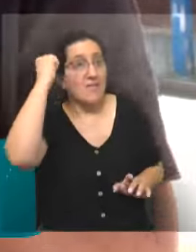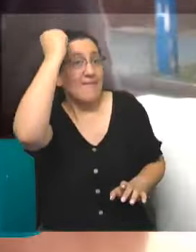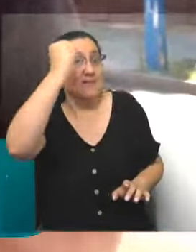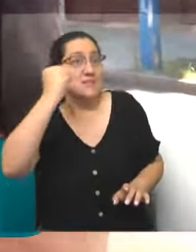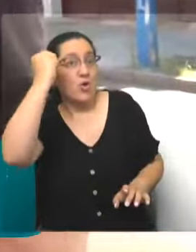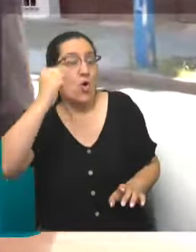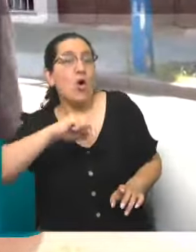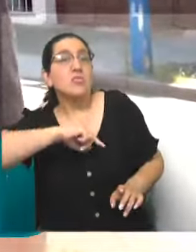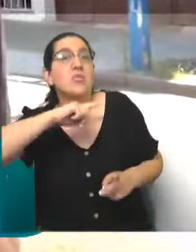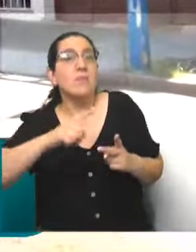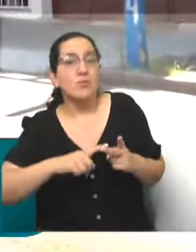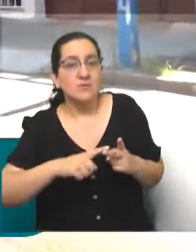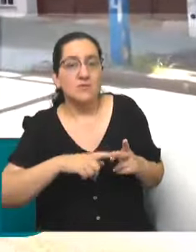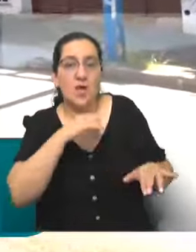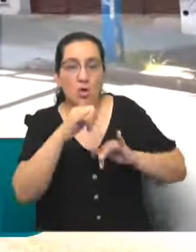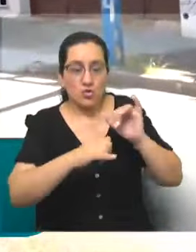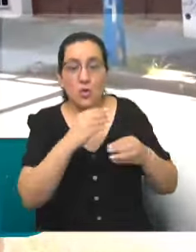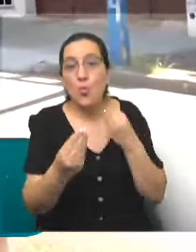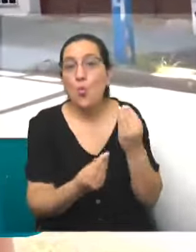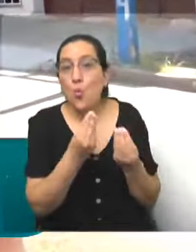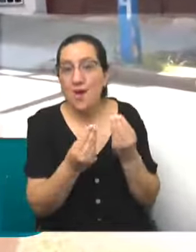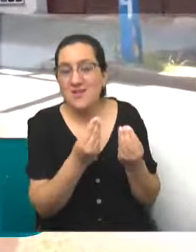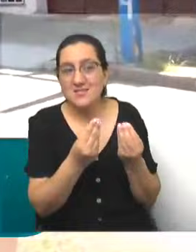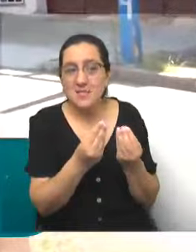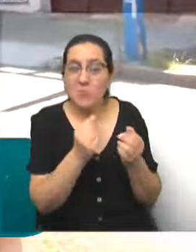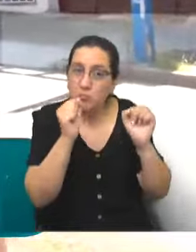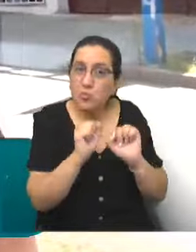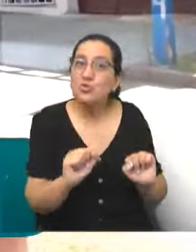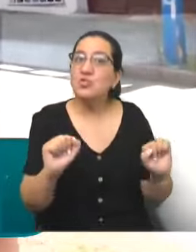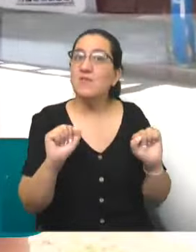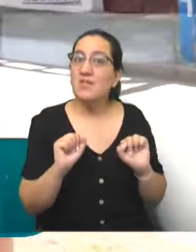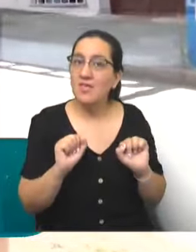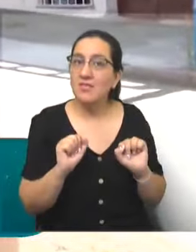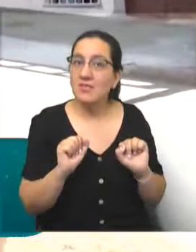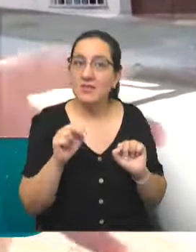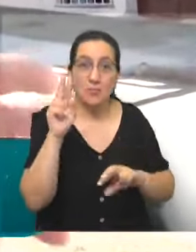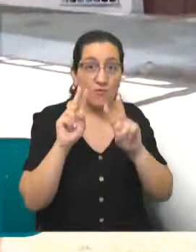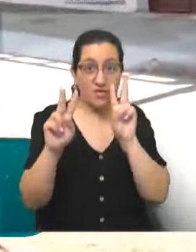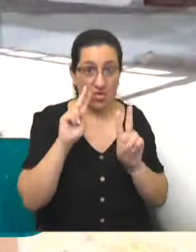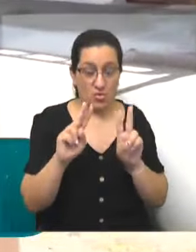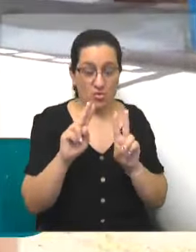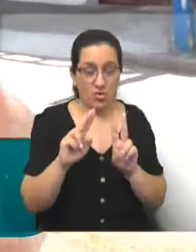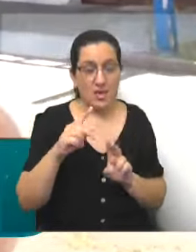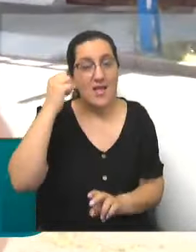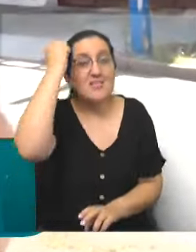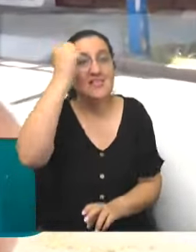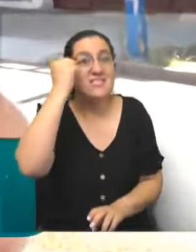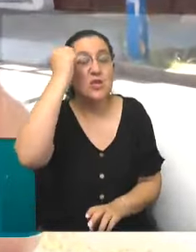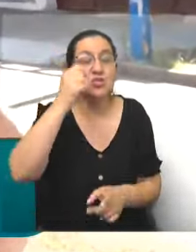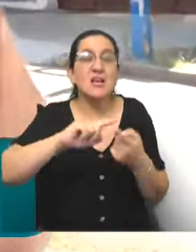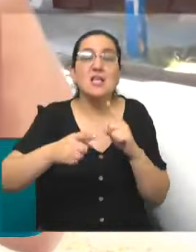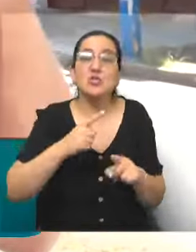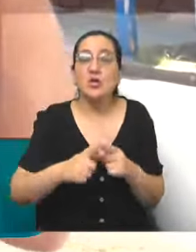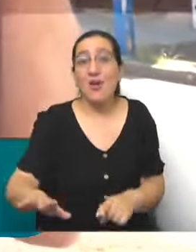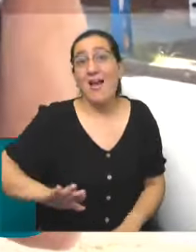seguir, digamos, comentando cuál es el escenario o los escenarios que estamos viendo. La intención de deseo tiene que ver con